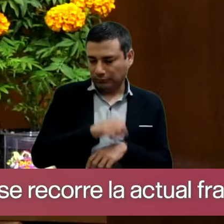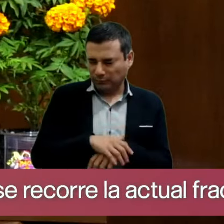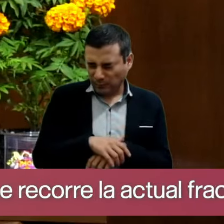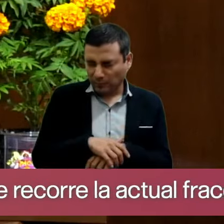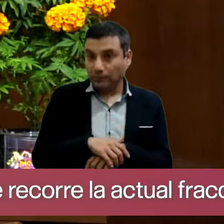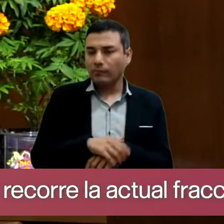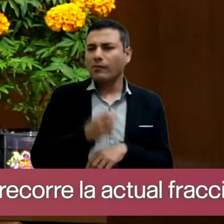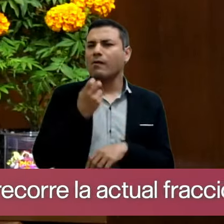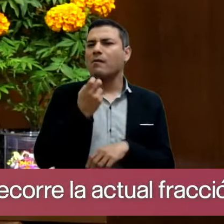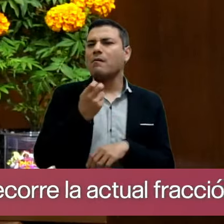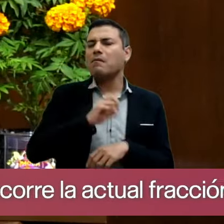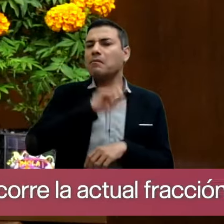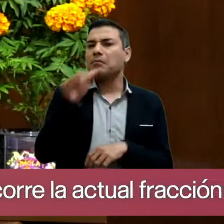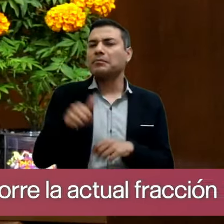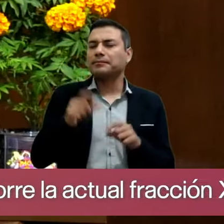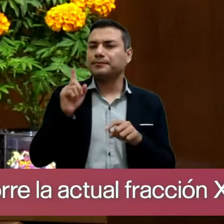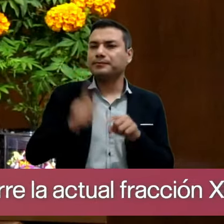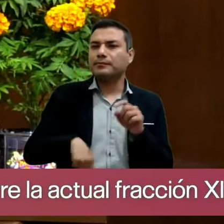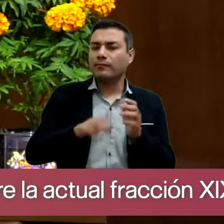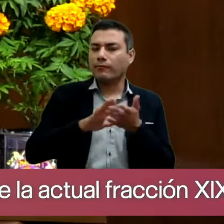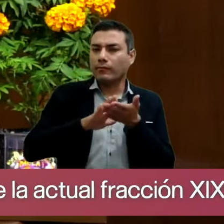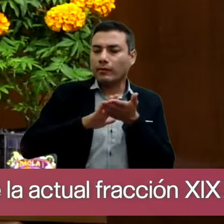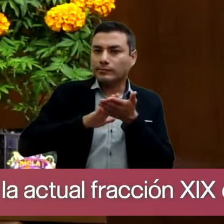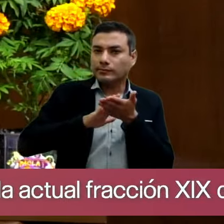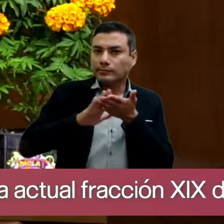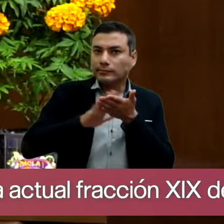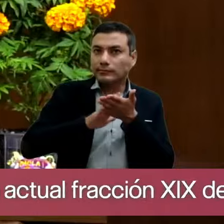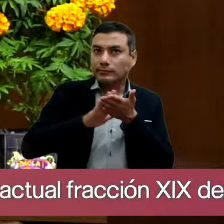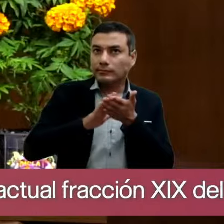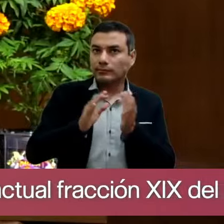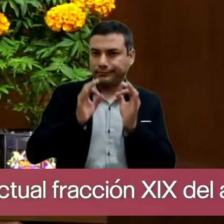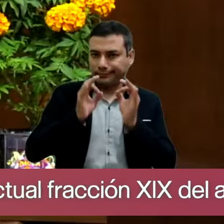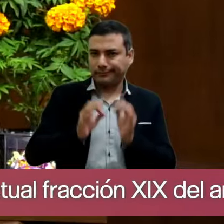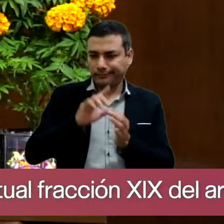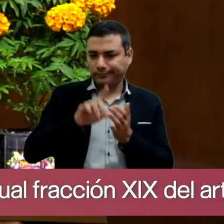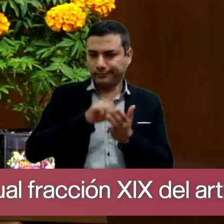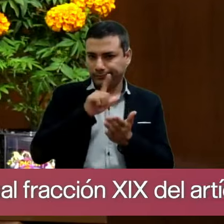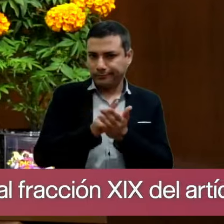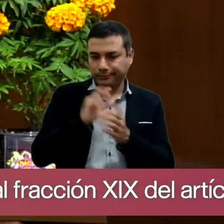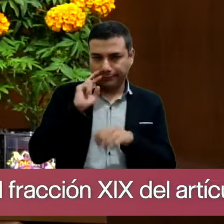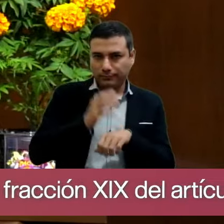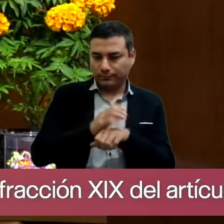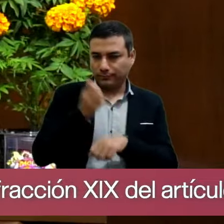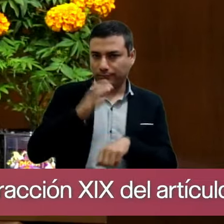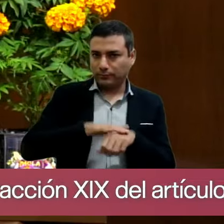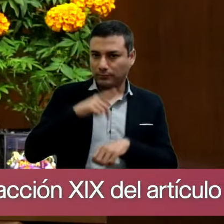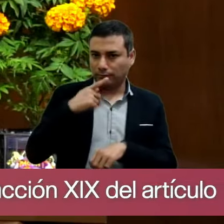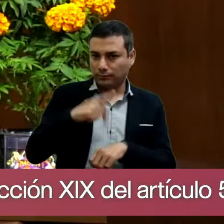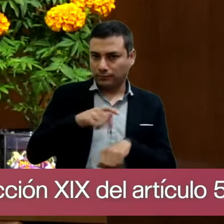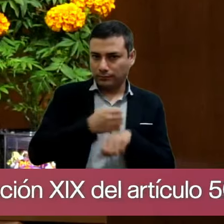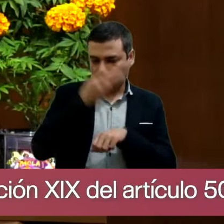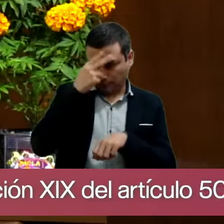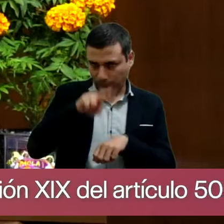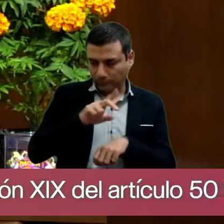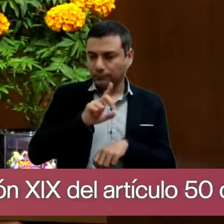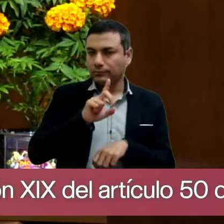fue eliminada de la Ley de Responsabilidades Administrativas del Estado de México y Municipios el 30 de